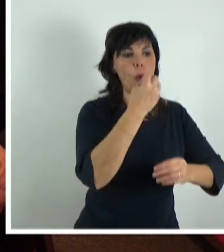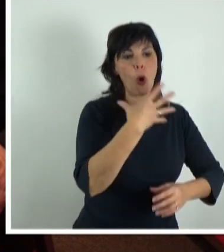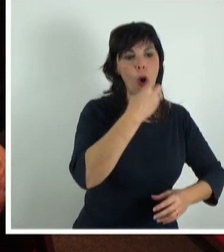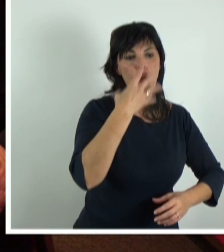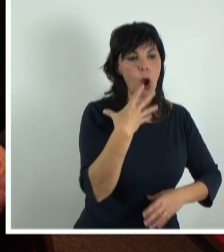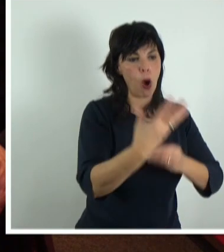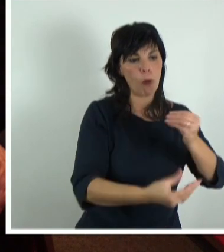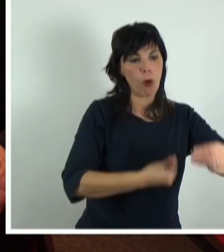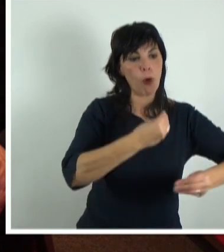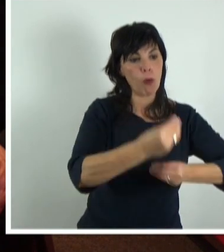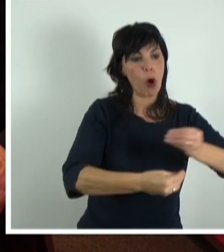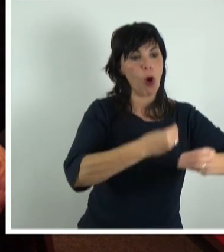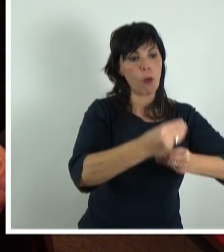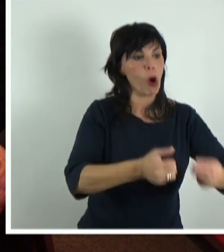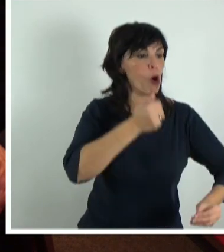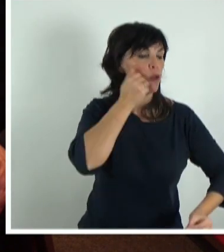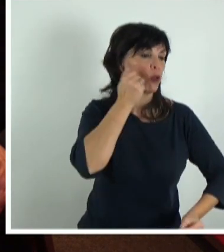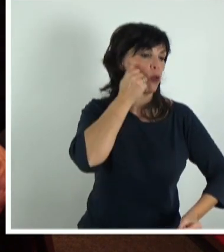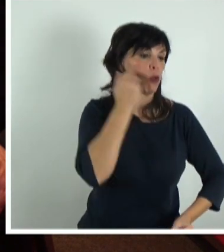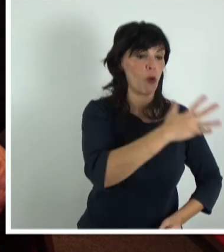Y por eso dice el apóstol Pablo: